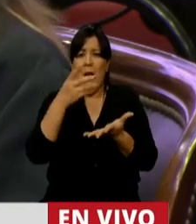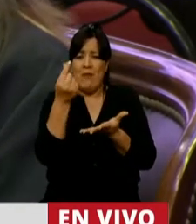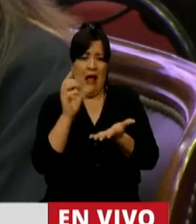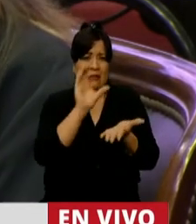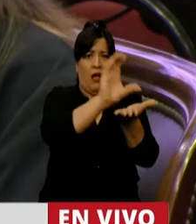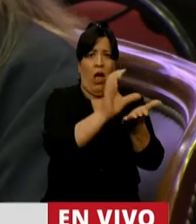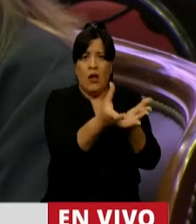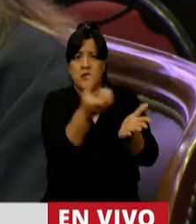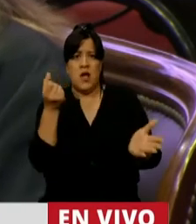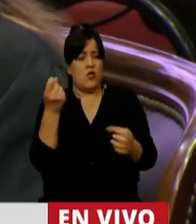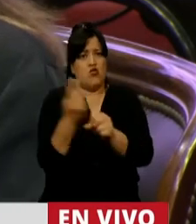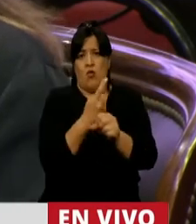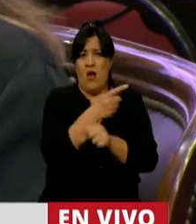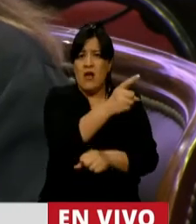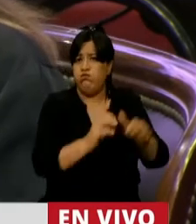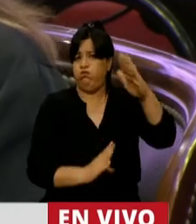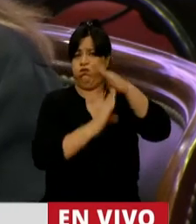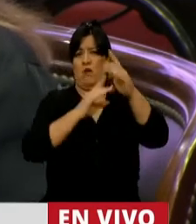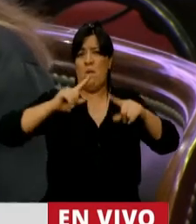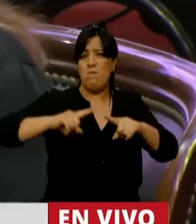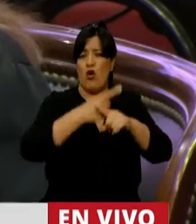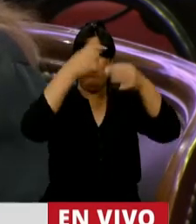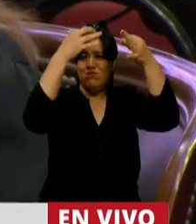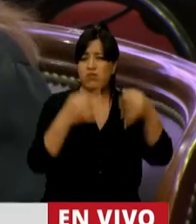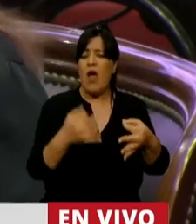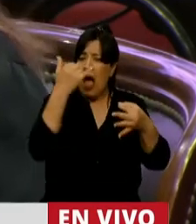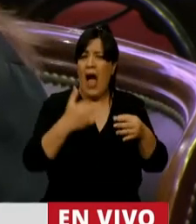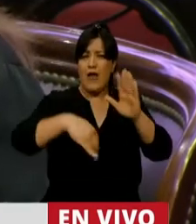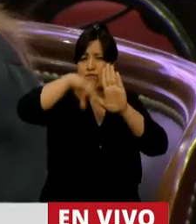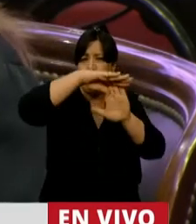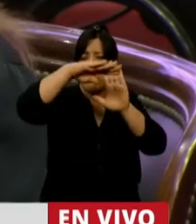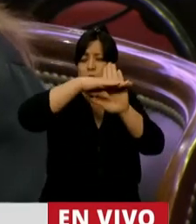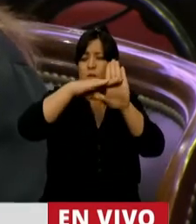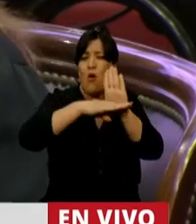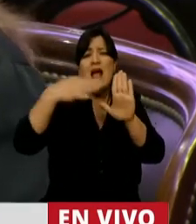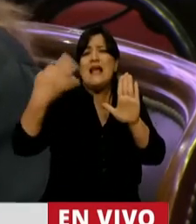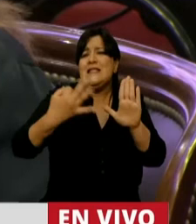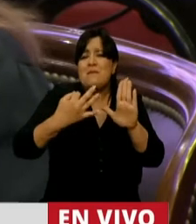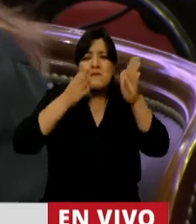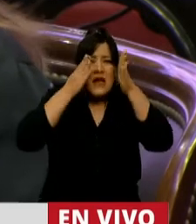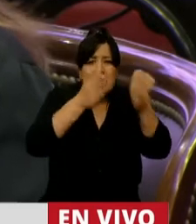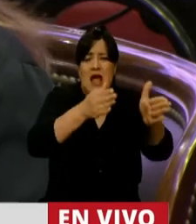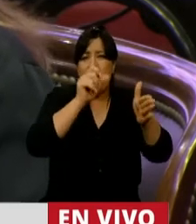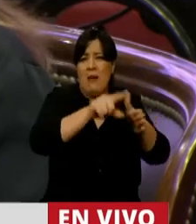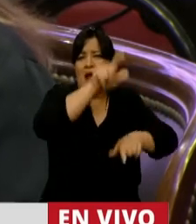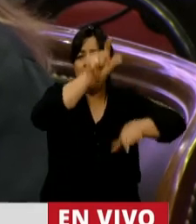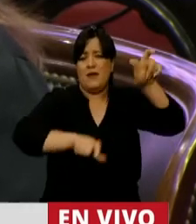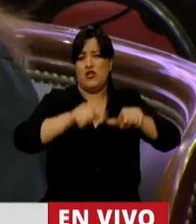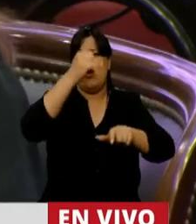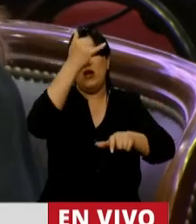órgano rector, donde tiene las políticas totalmente delimitadas y específicas, sus